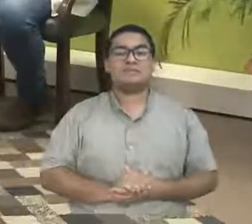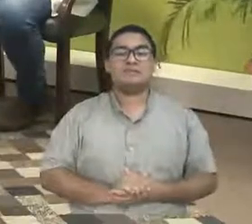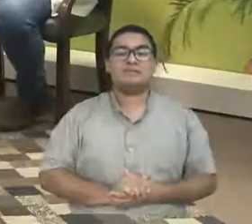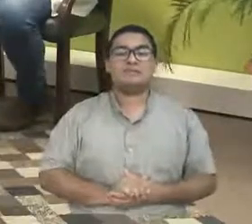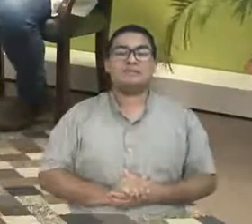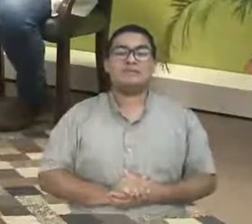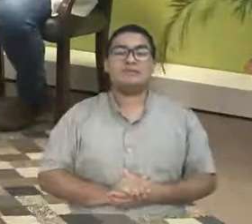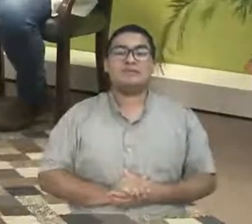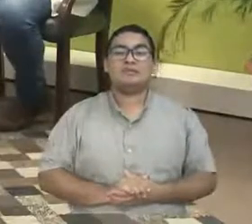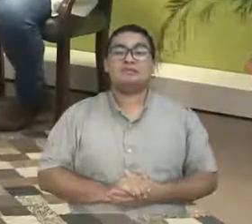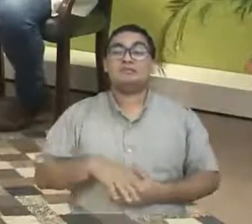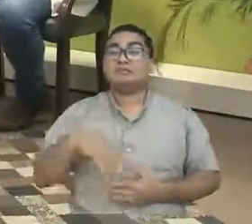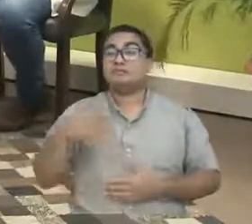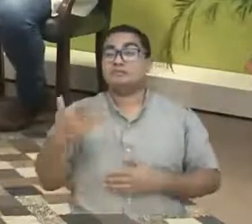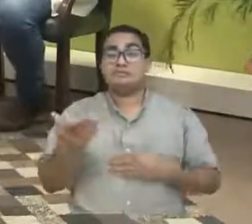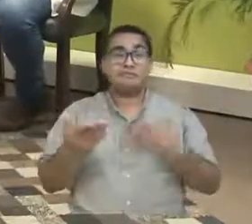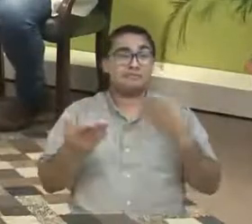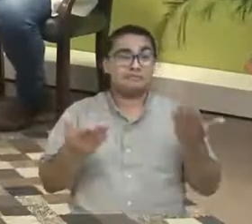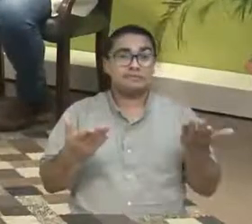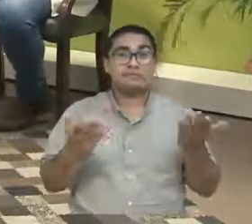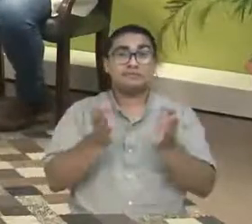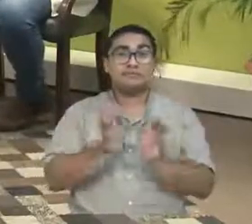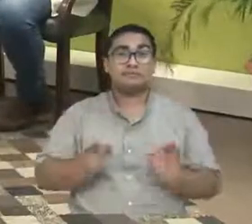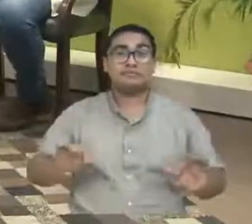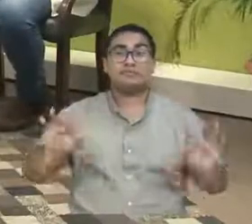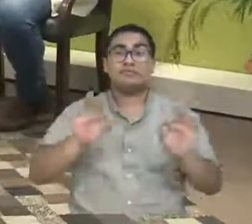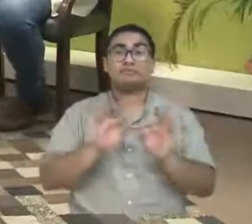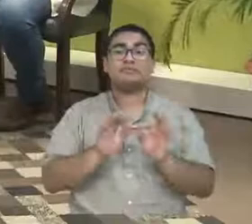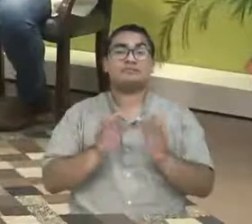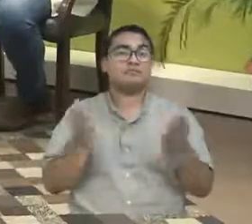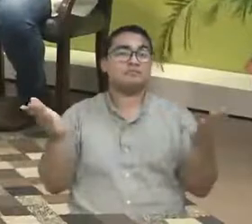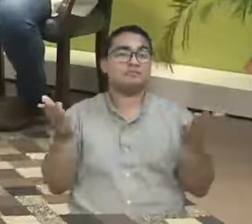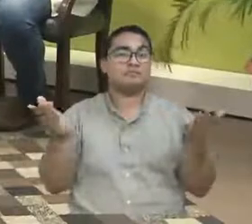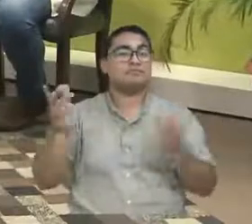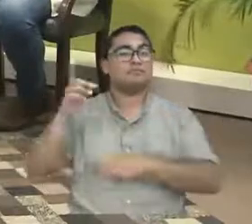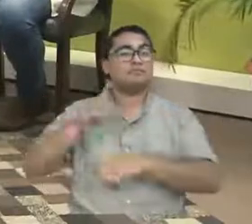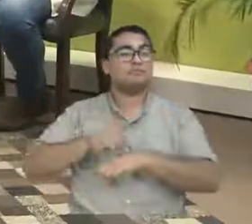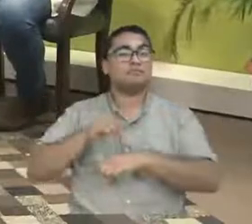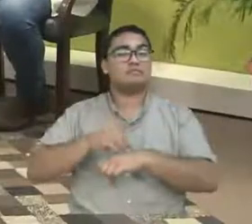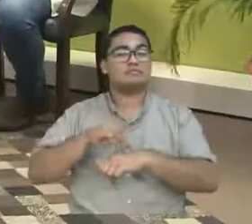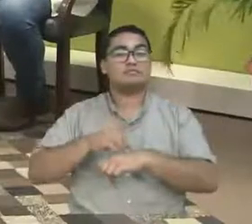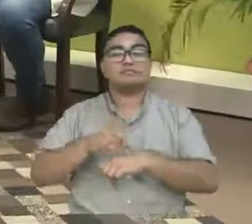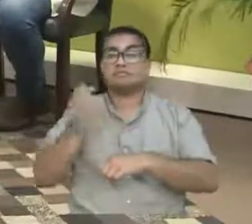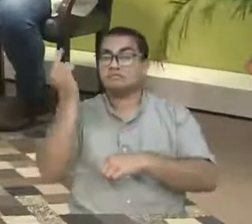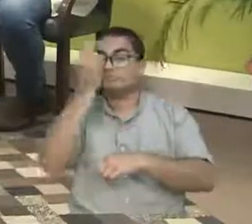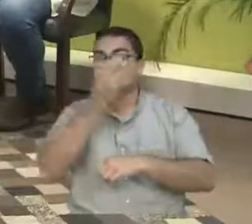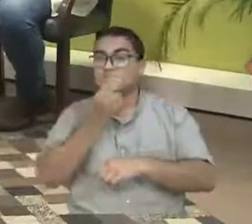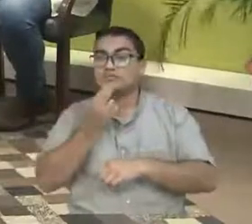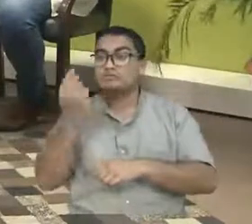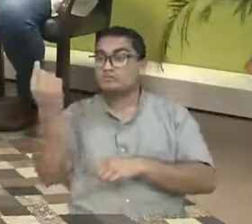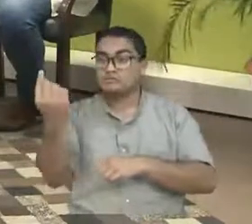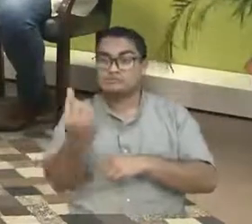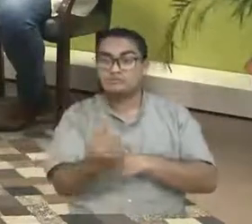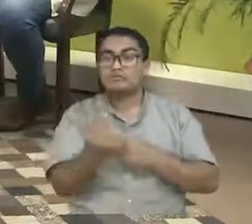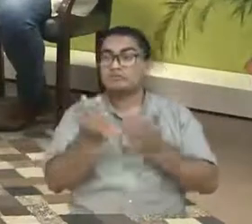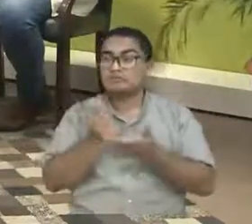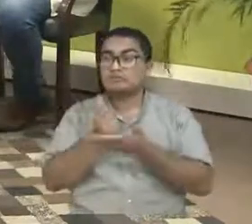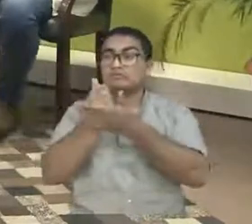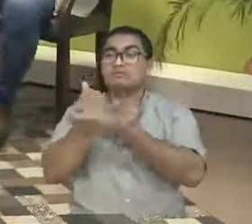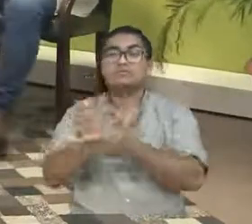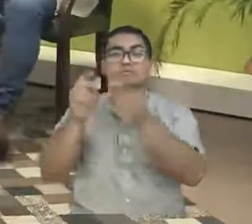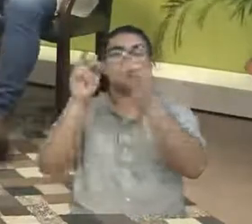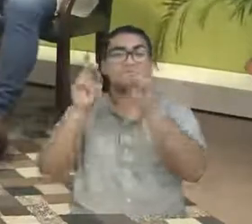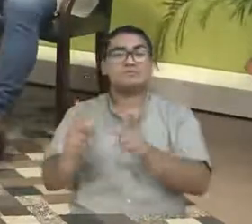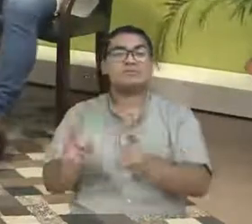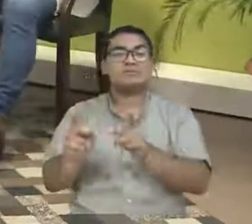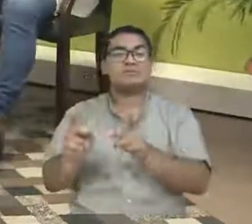Ahora, ¿cuál es la importancia también, o cómo ustedes contribuyen, doctor, desde las consultas que ustedes hacen a las personas que llegan